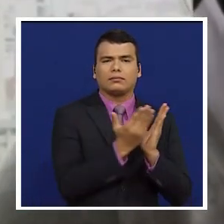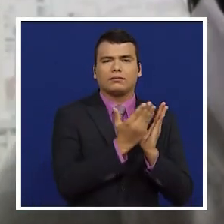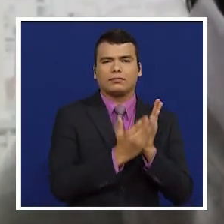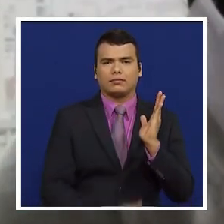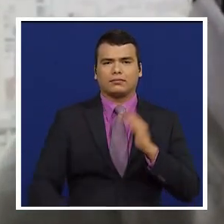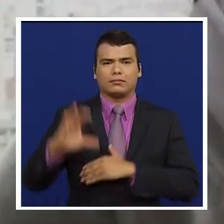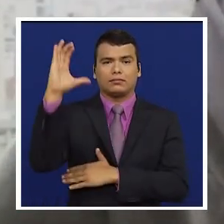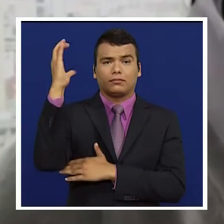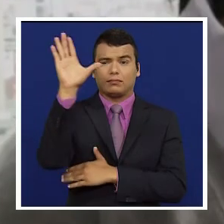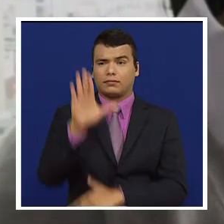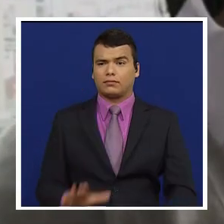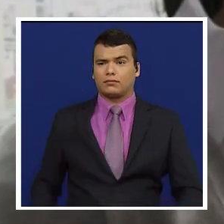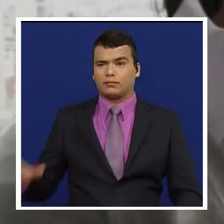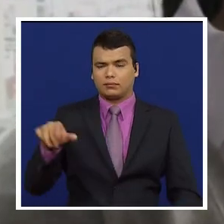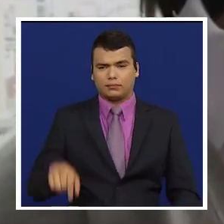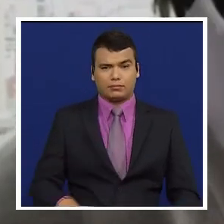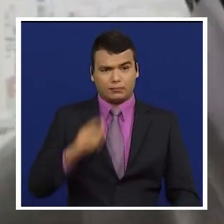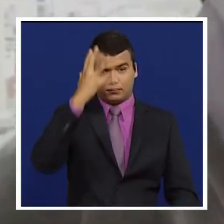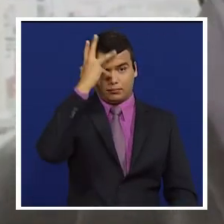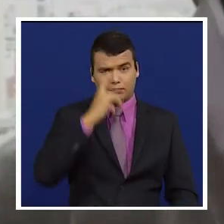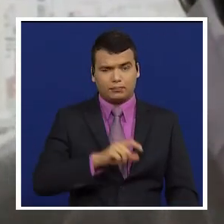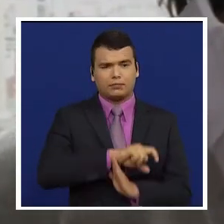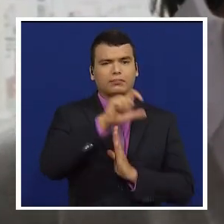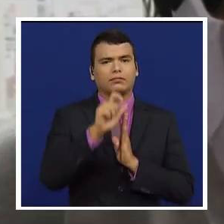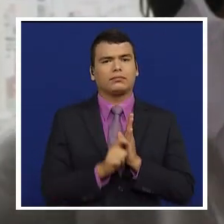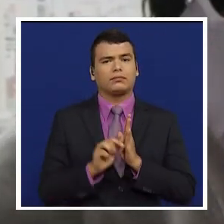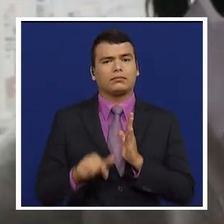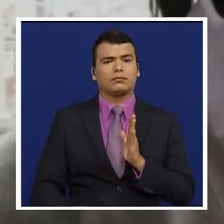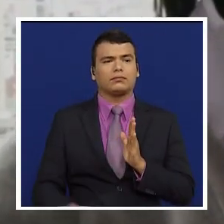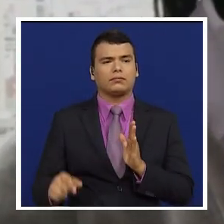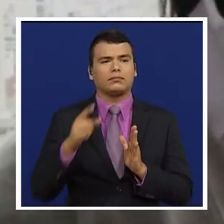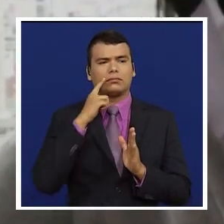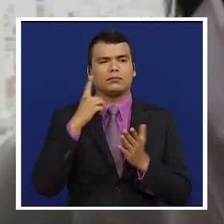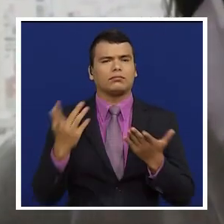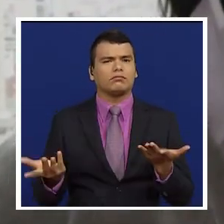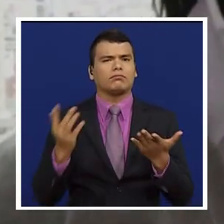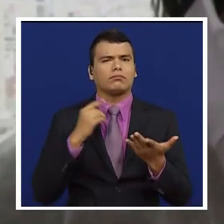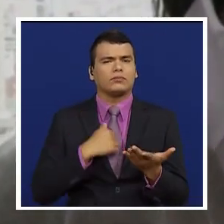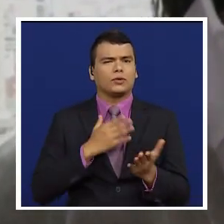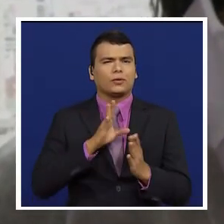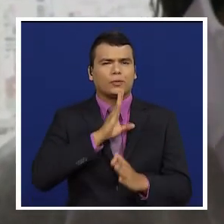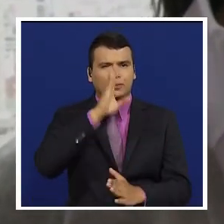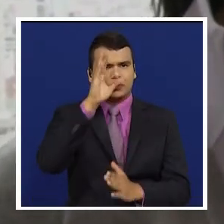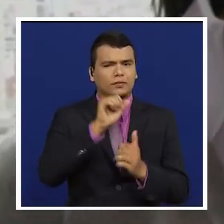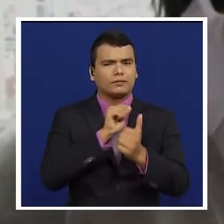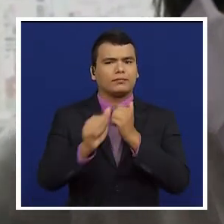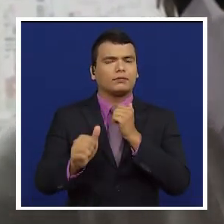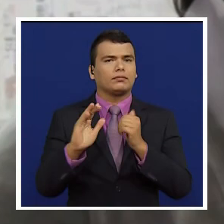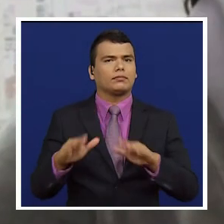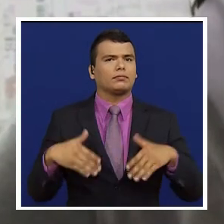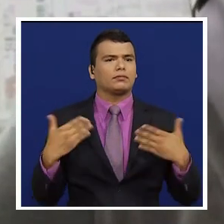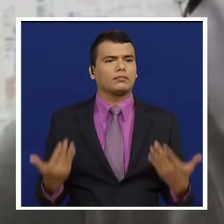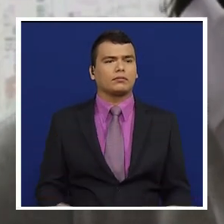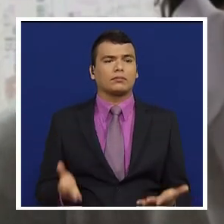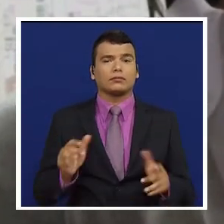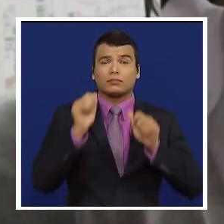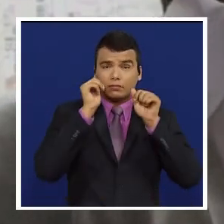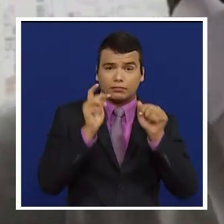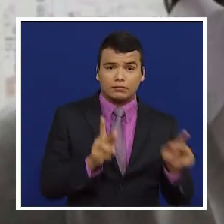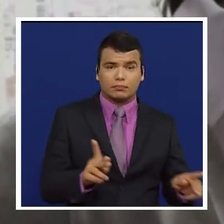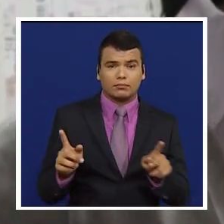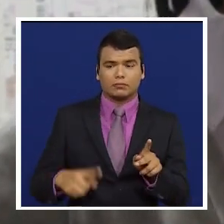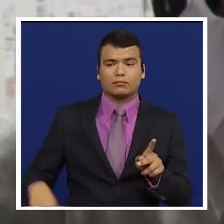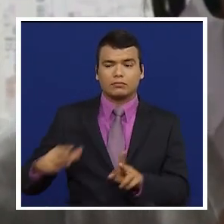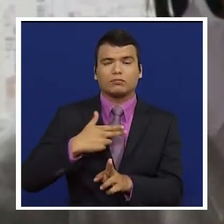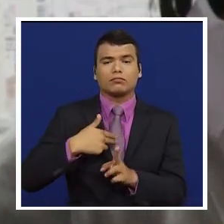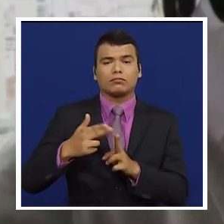11 aquí son un rito de paso, para todas aquellas personas que están saliendo, están